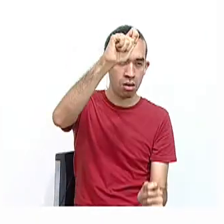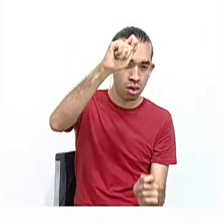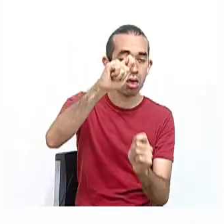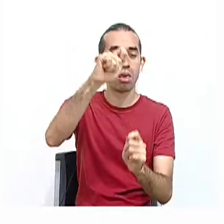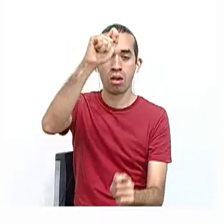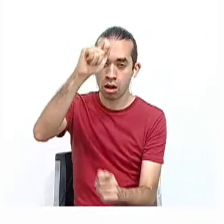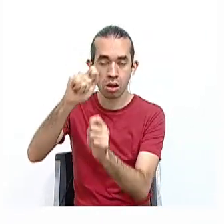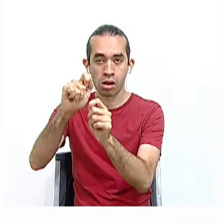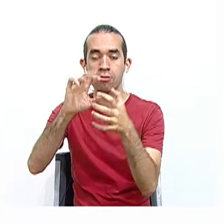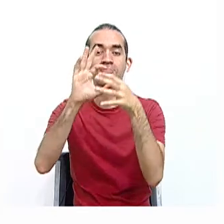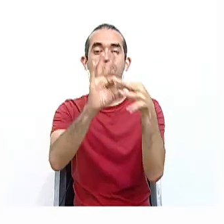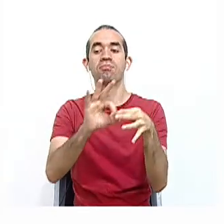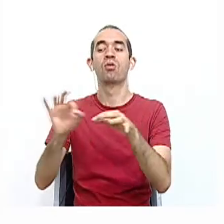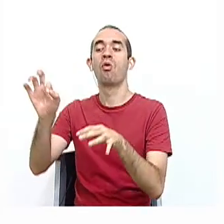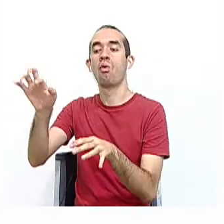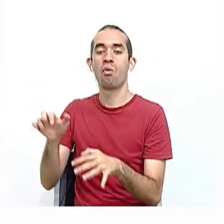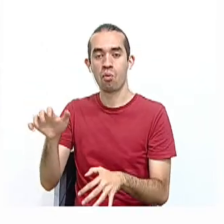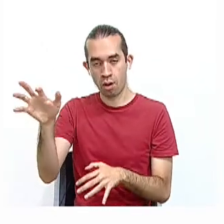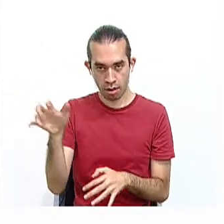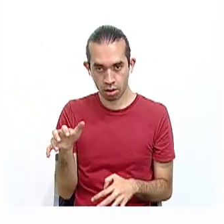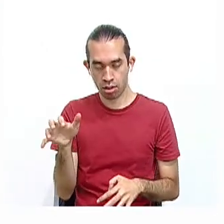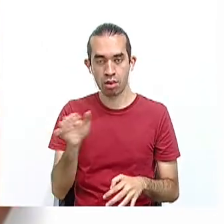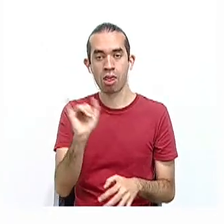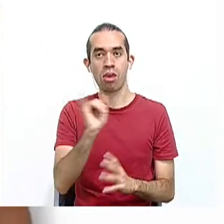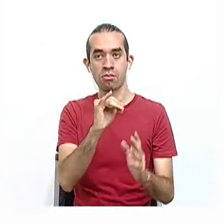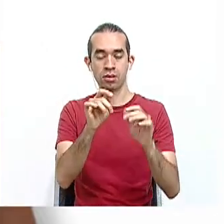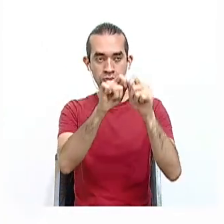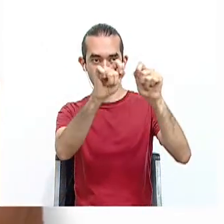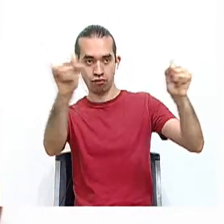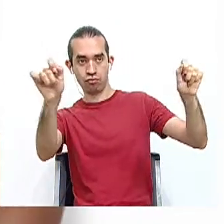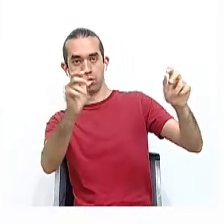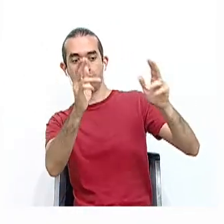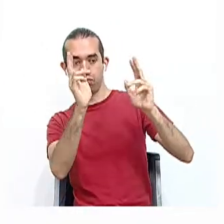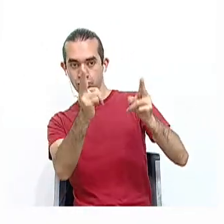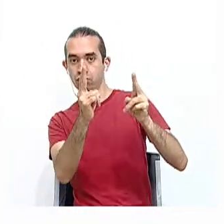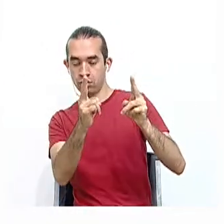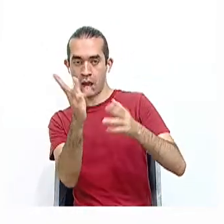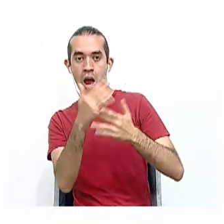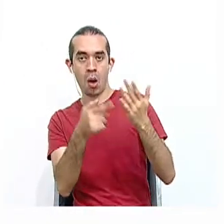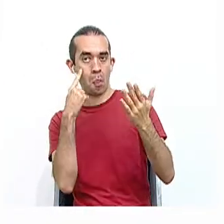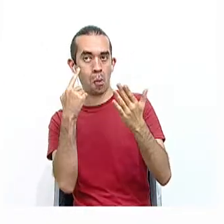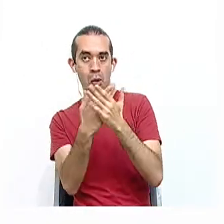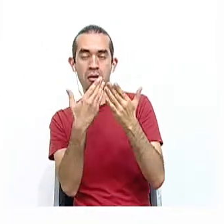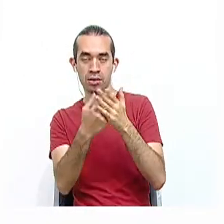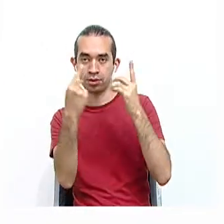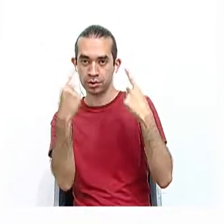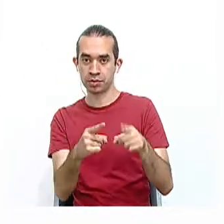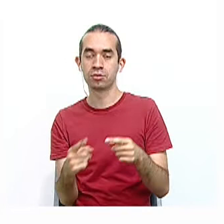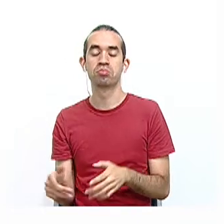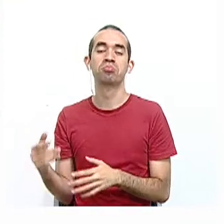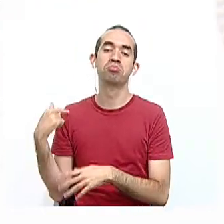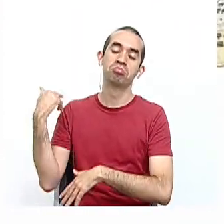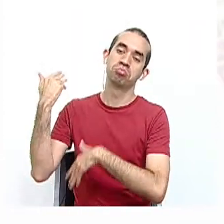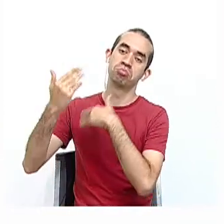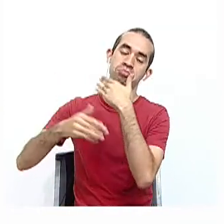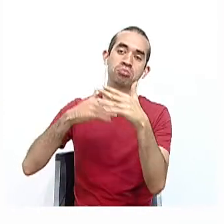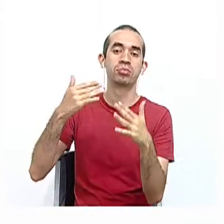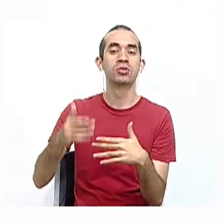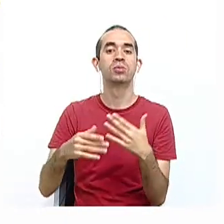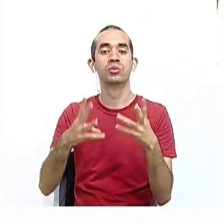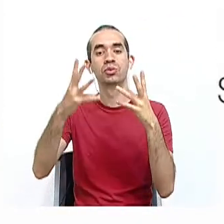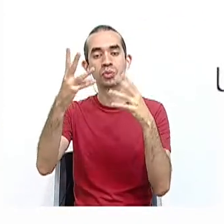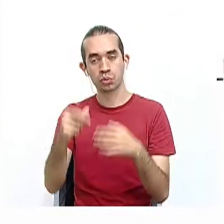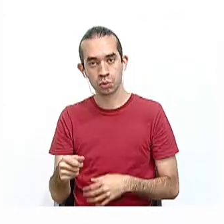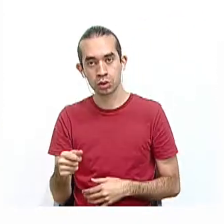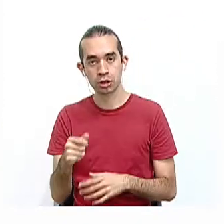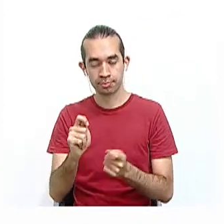registro contable, pero también dejar constancia de acontecimientos. Con el tiempo, los procedimientos de recuento